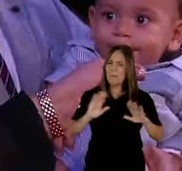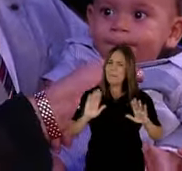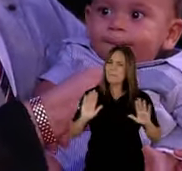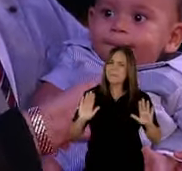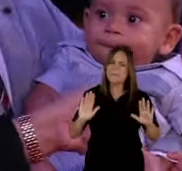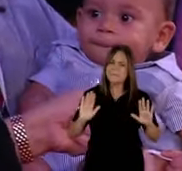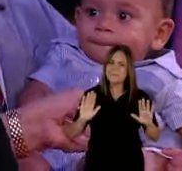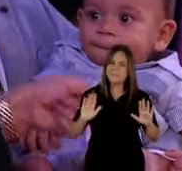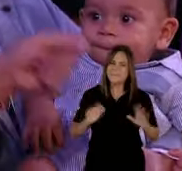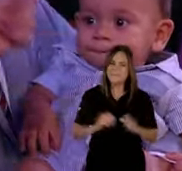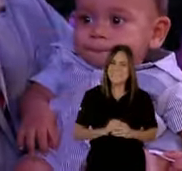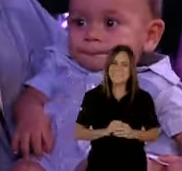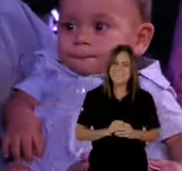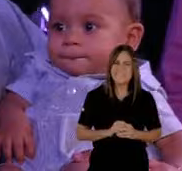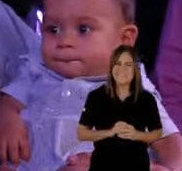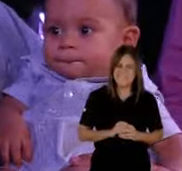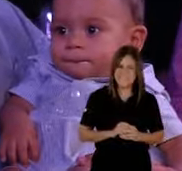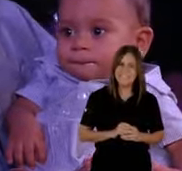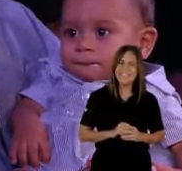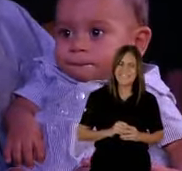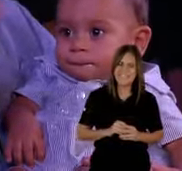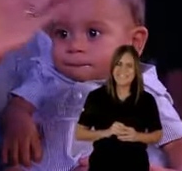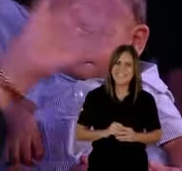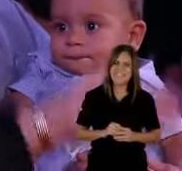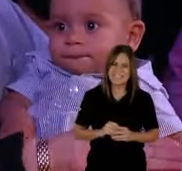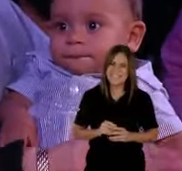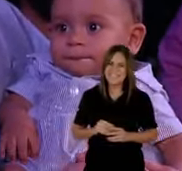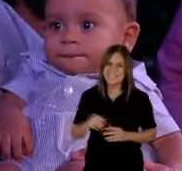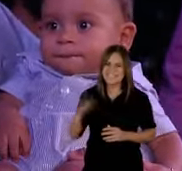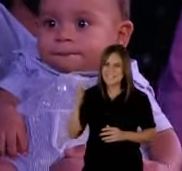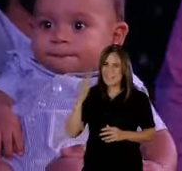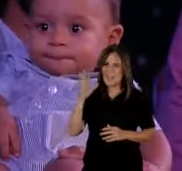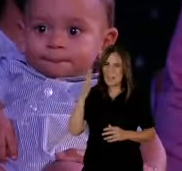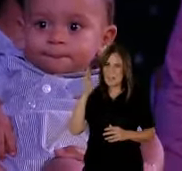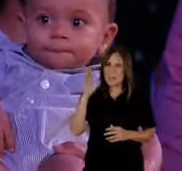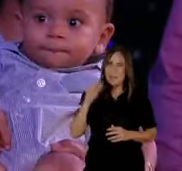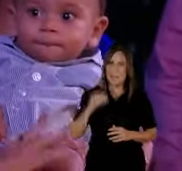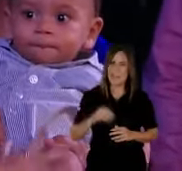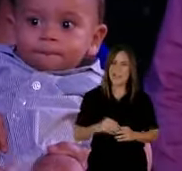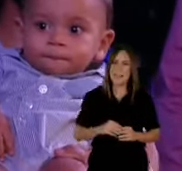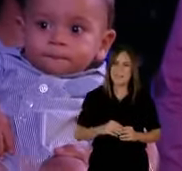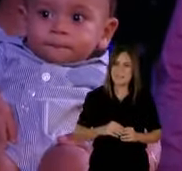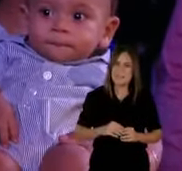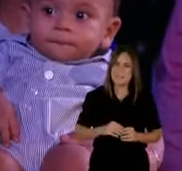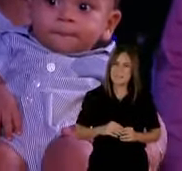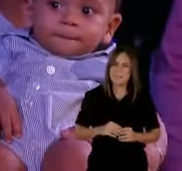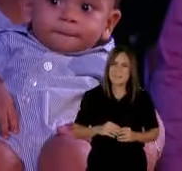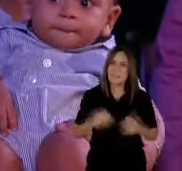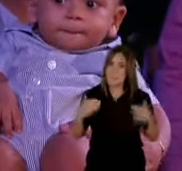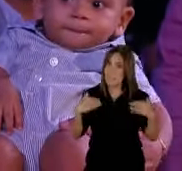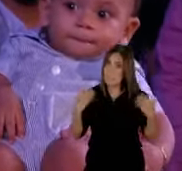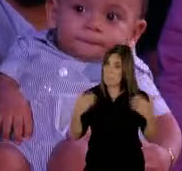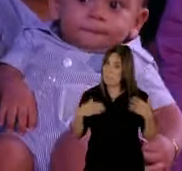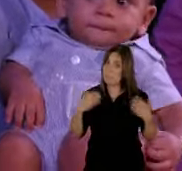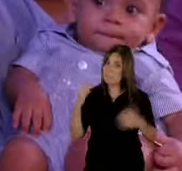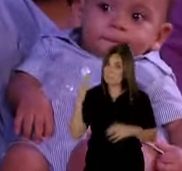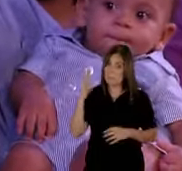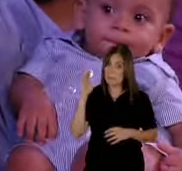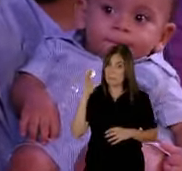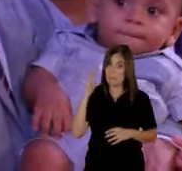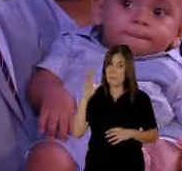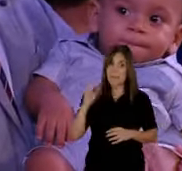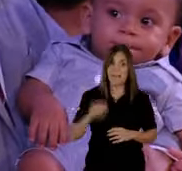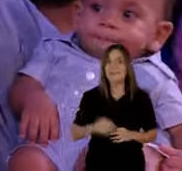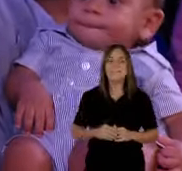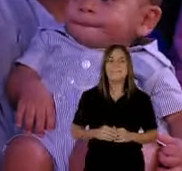una bisabuela, tenemos un abuelo, unos titis y abuela también, que jovencita. Ay, pero, bisabuela. Ah,